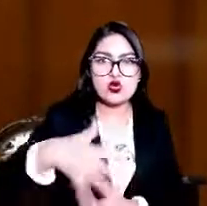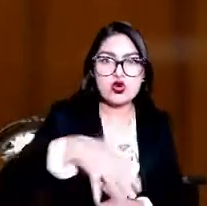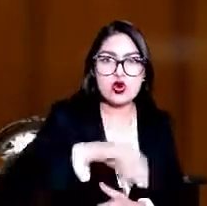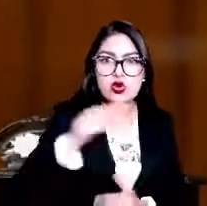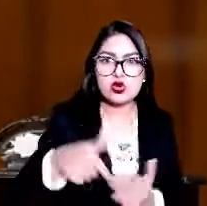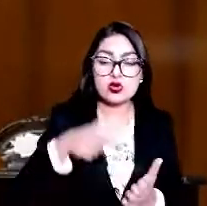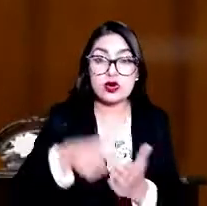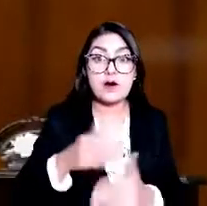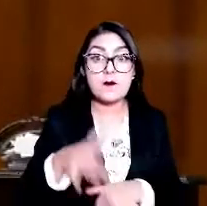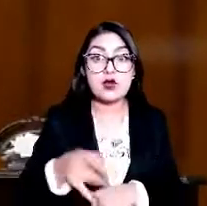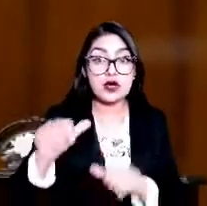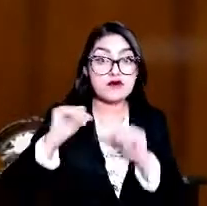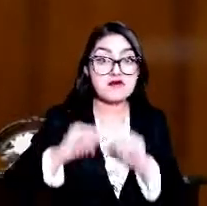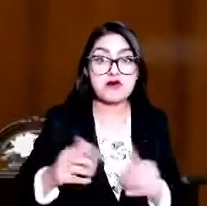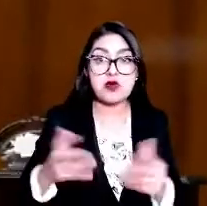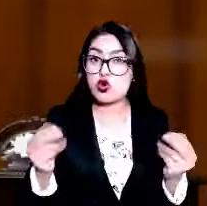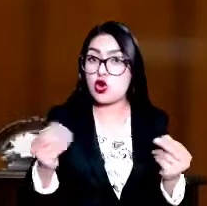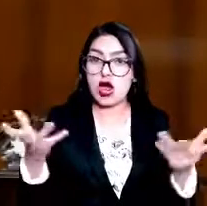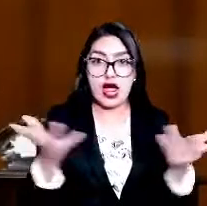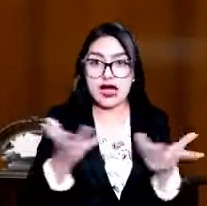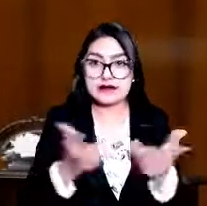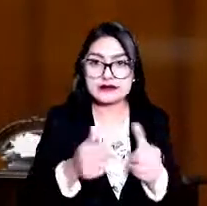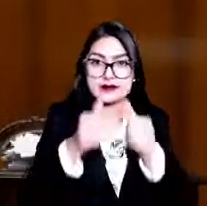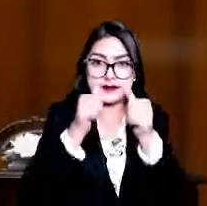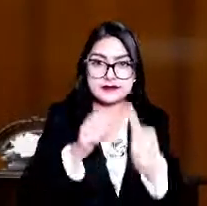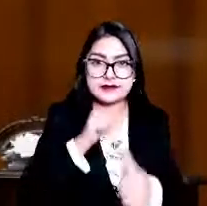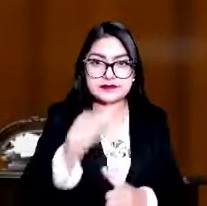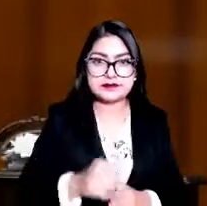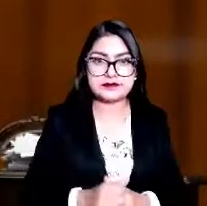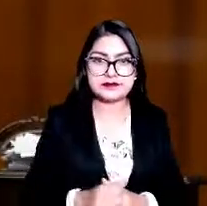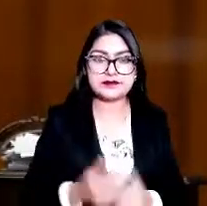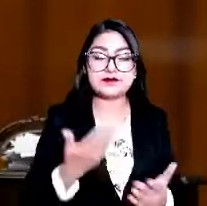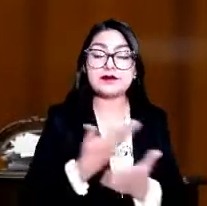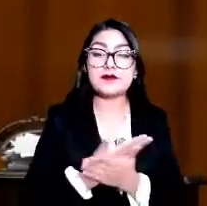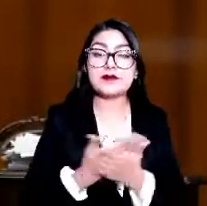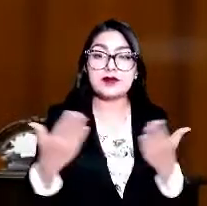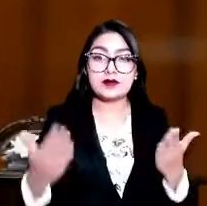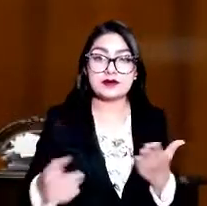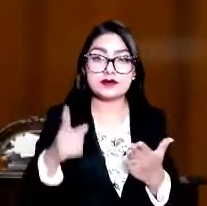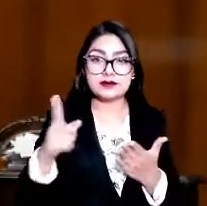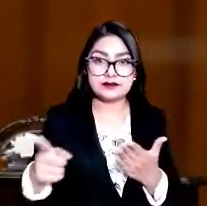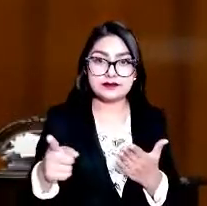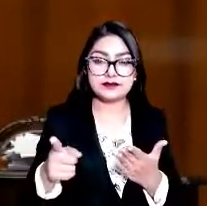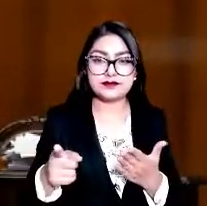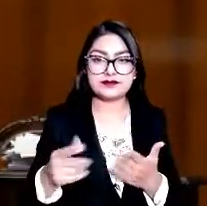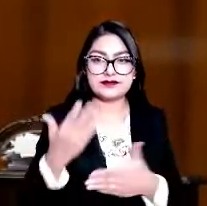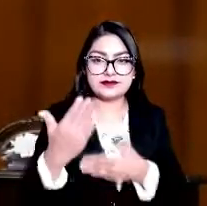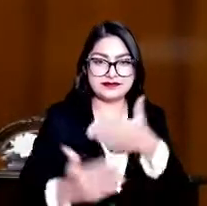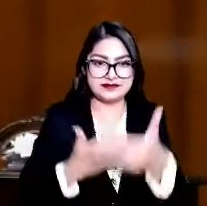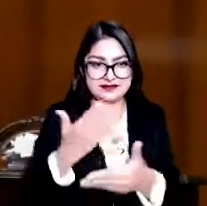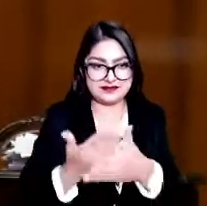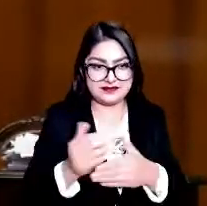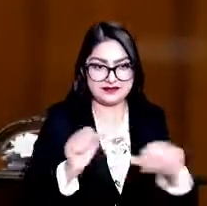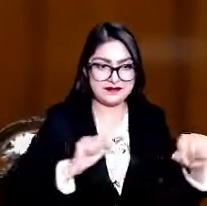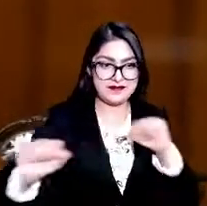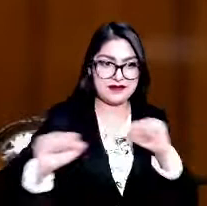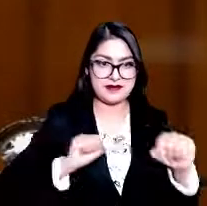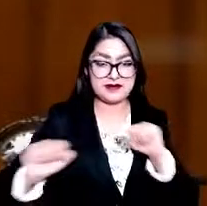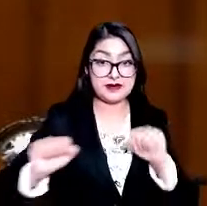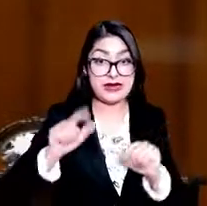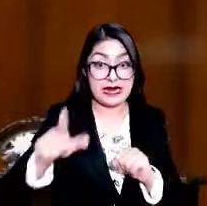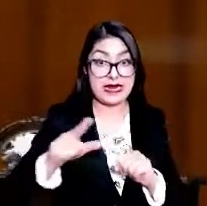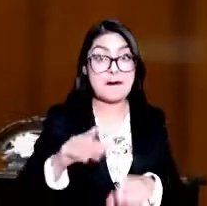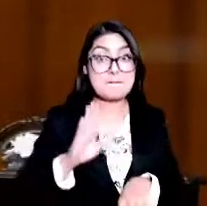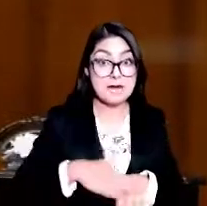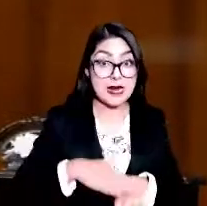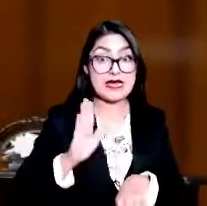De acuerdo con el Servicio Sismológico Nacional, la cantidad de sismos de